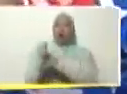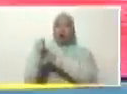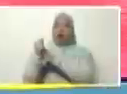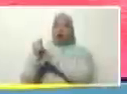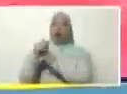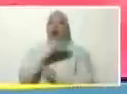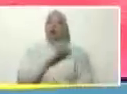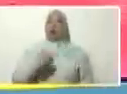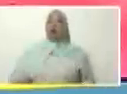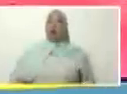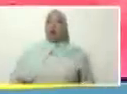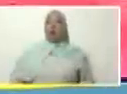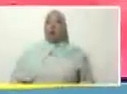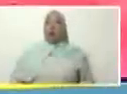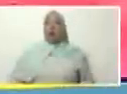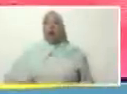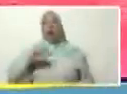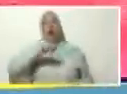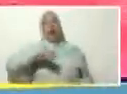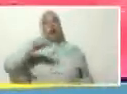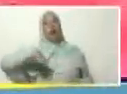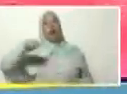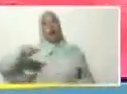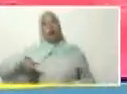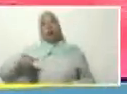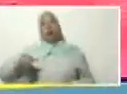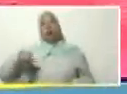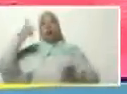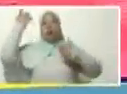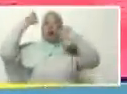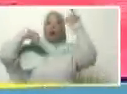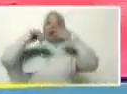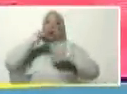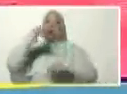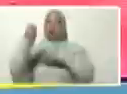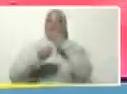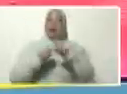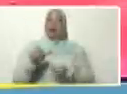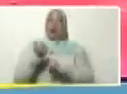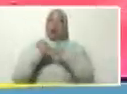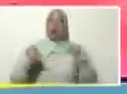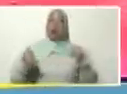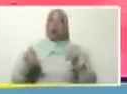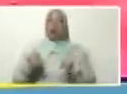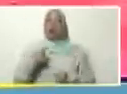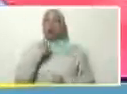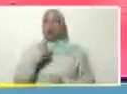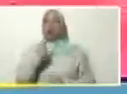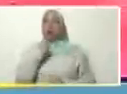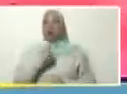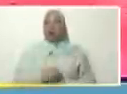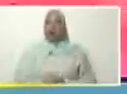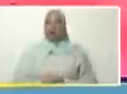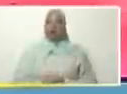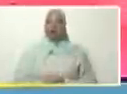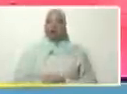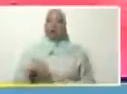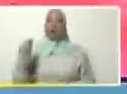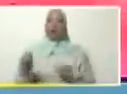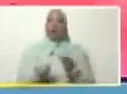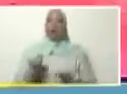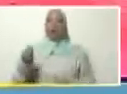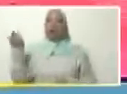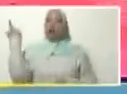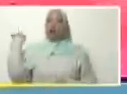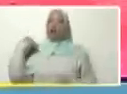su presidente, a su comandante, y no hubo posibilidades ni de dividirnos, ni de debilitarnos, ni